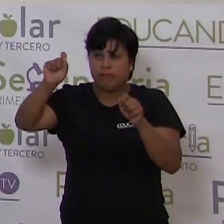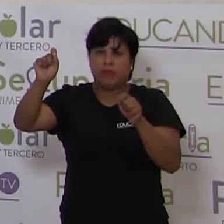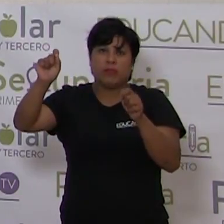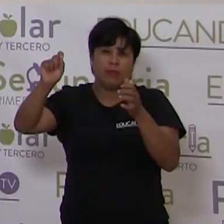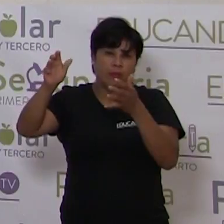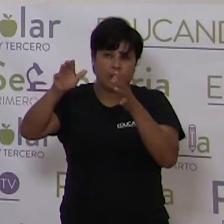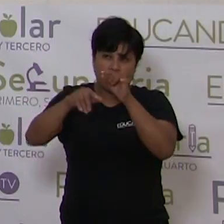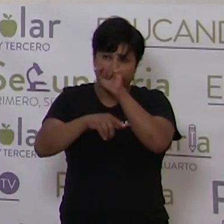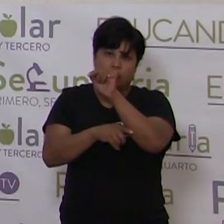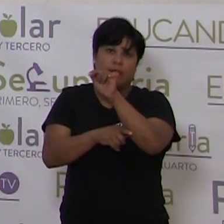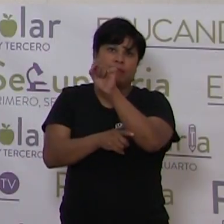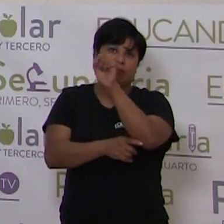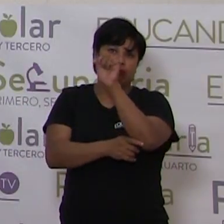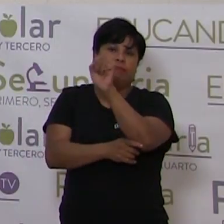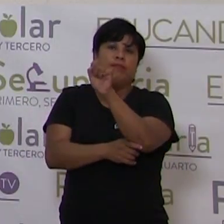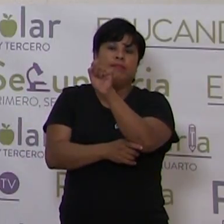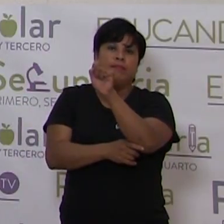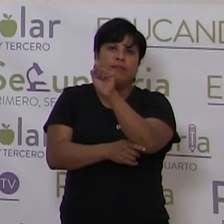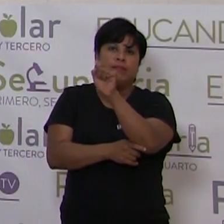por aquí.